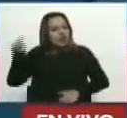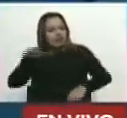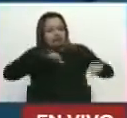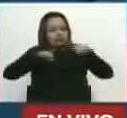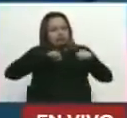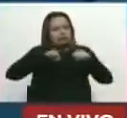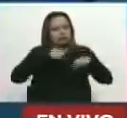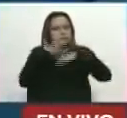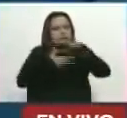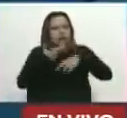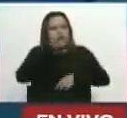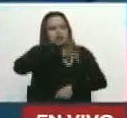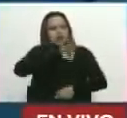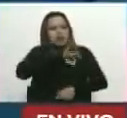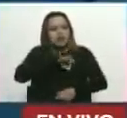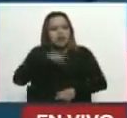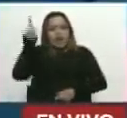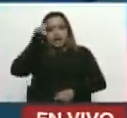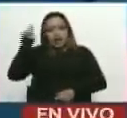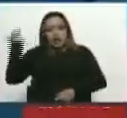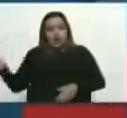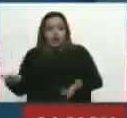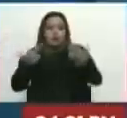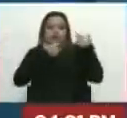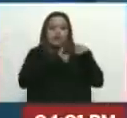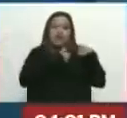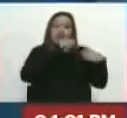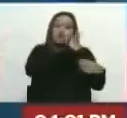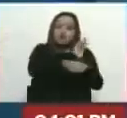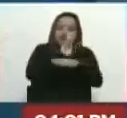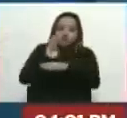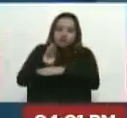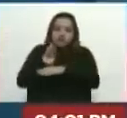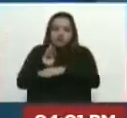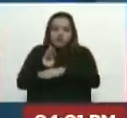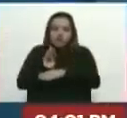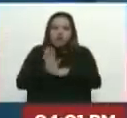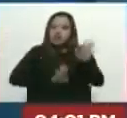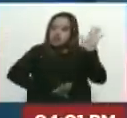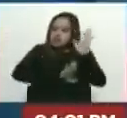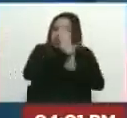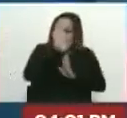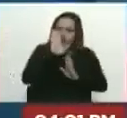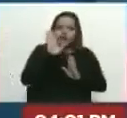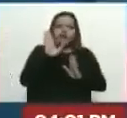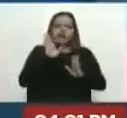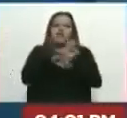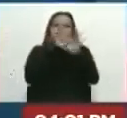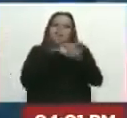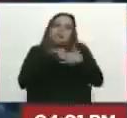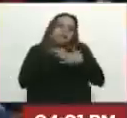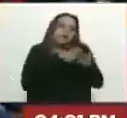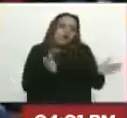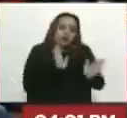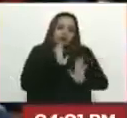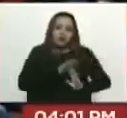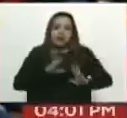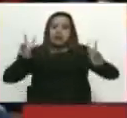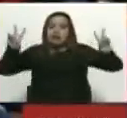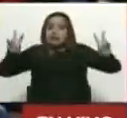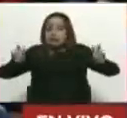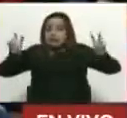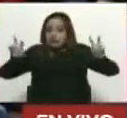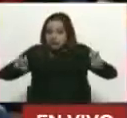social, la teoría de la responsabilidad de proteger, desarrollada con fines nobles, entre comillas,